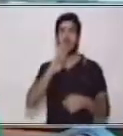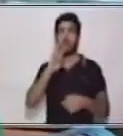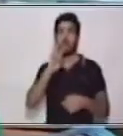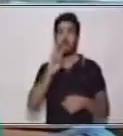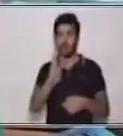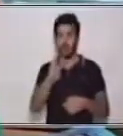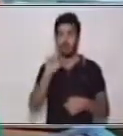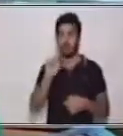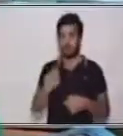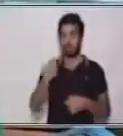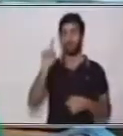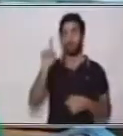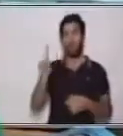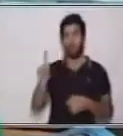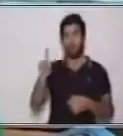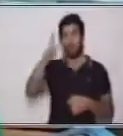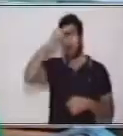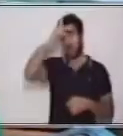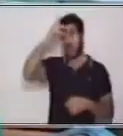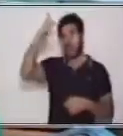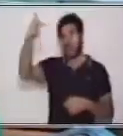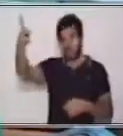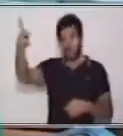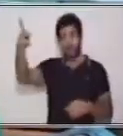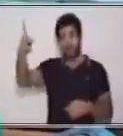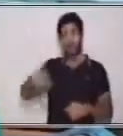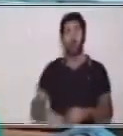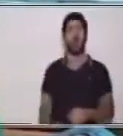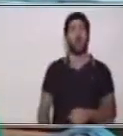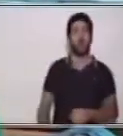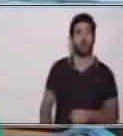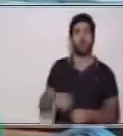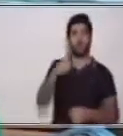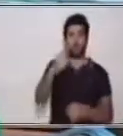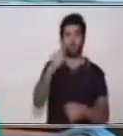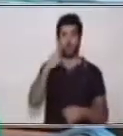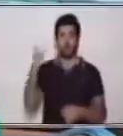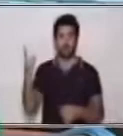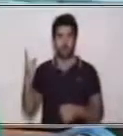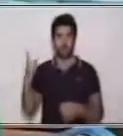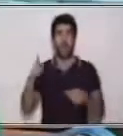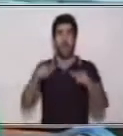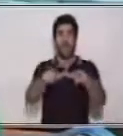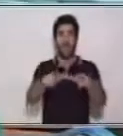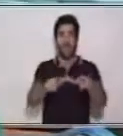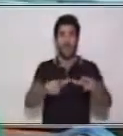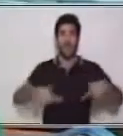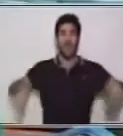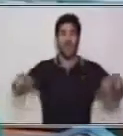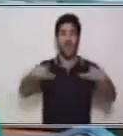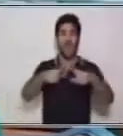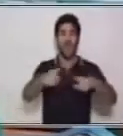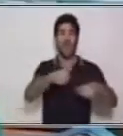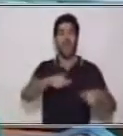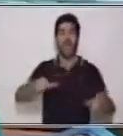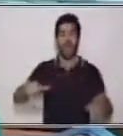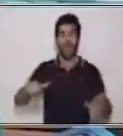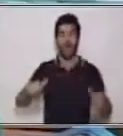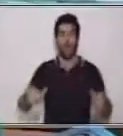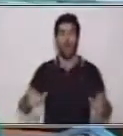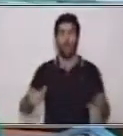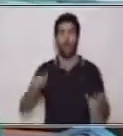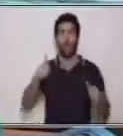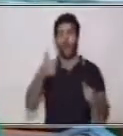kilómetro. Pero mira, el hermoso lago de Atitlán. ¿A cuánto estará?